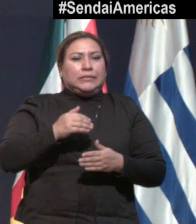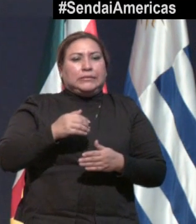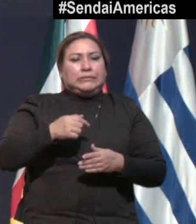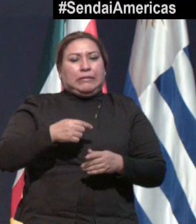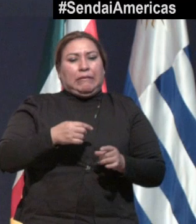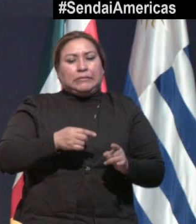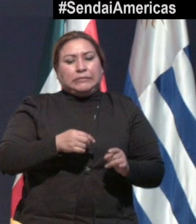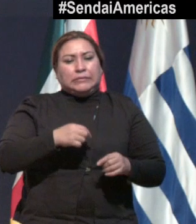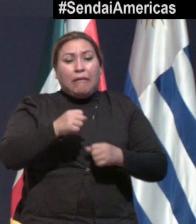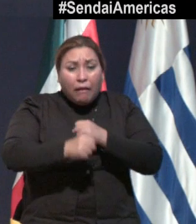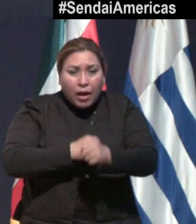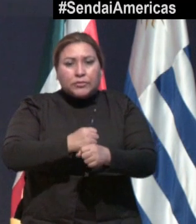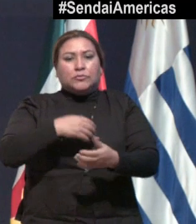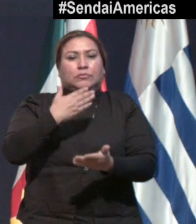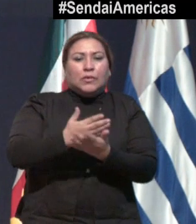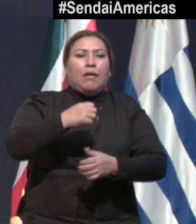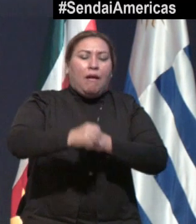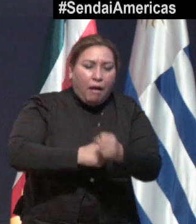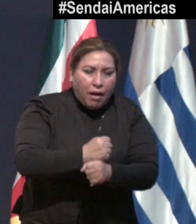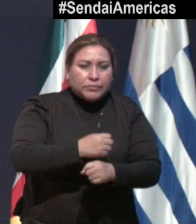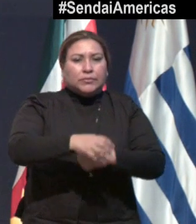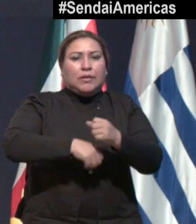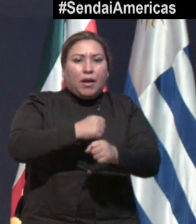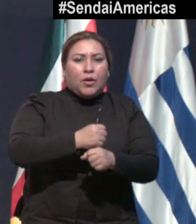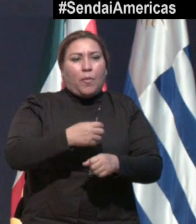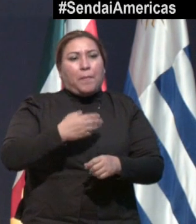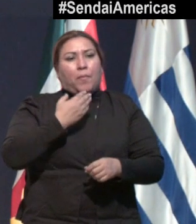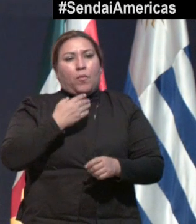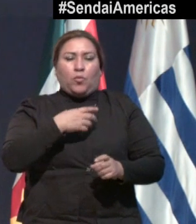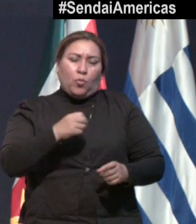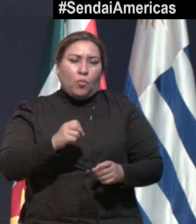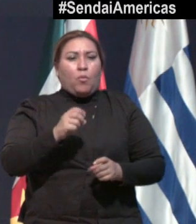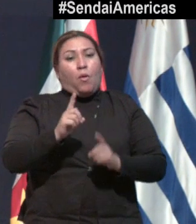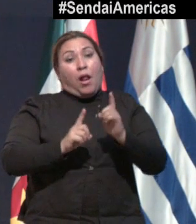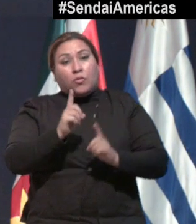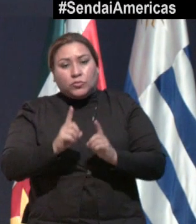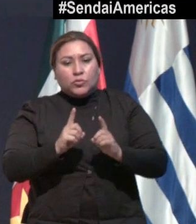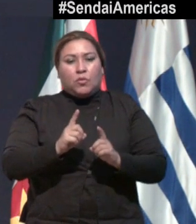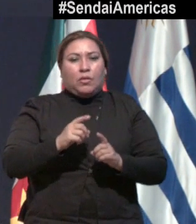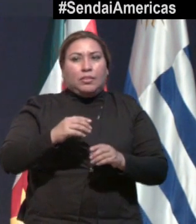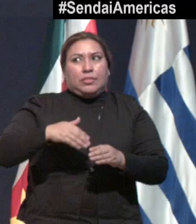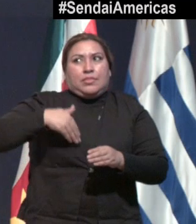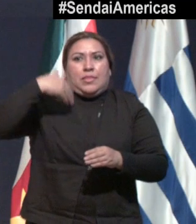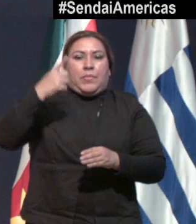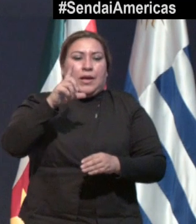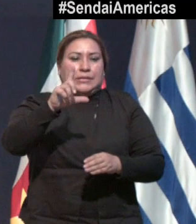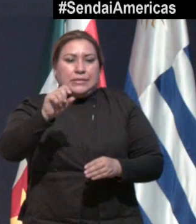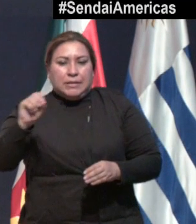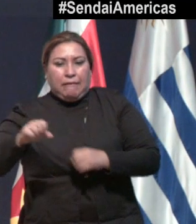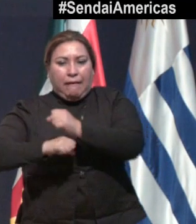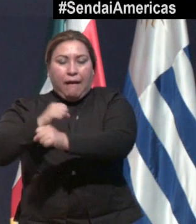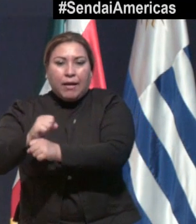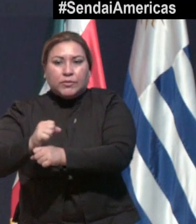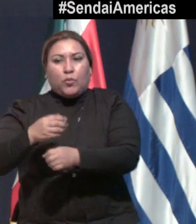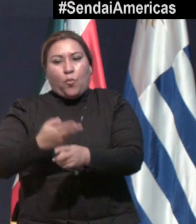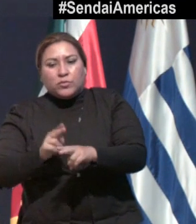cada 50 años, sino que son eventos que pueden suceder cada 100 años, cada 500 años o cada